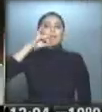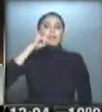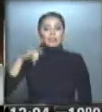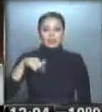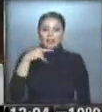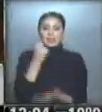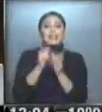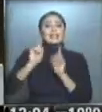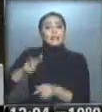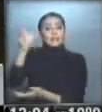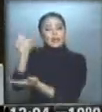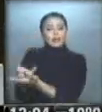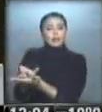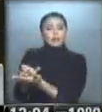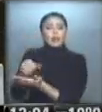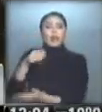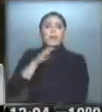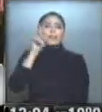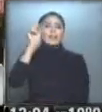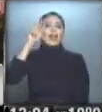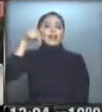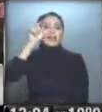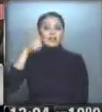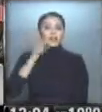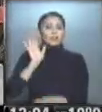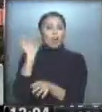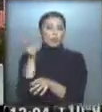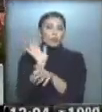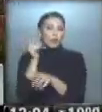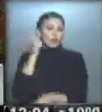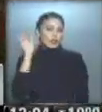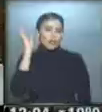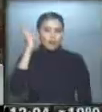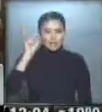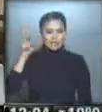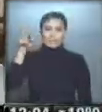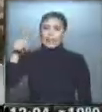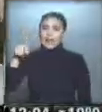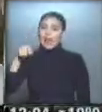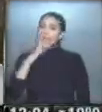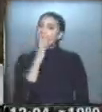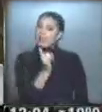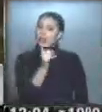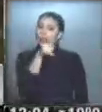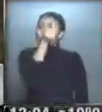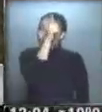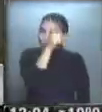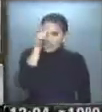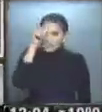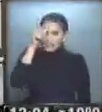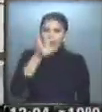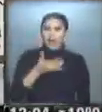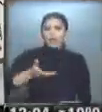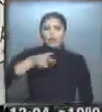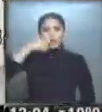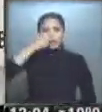del arrepentido Juan Francisco Viernes, alias El Francés, quien reveló que los policías se quedaban con una parte